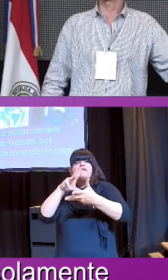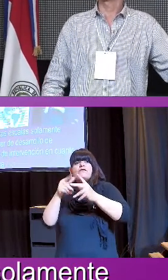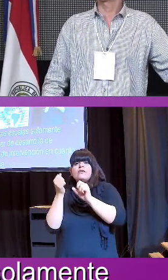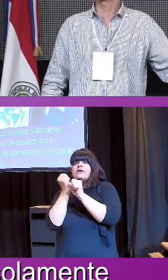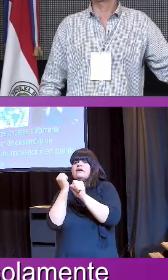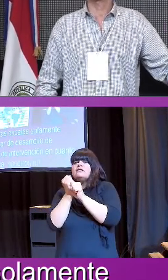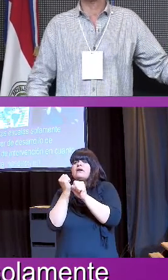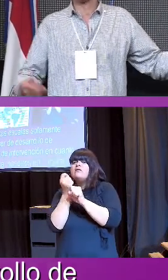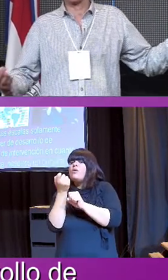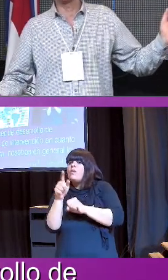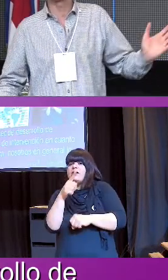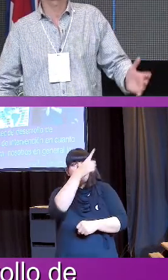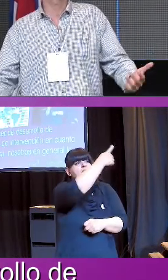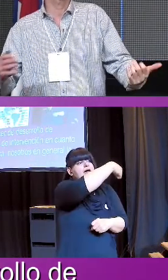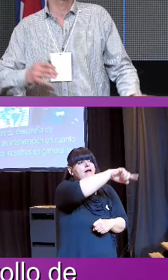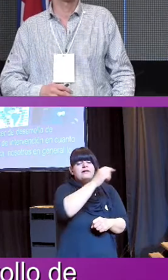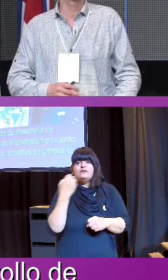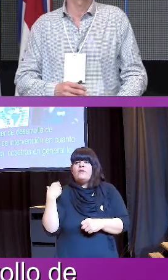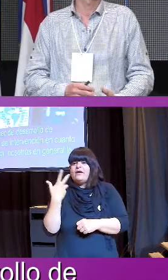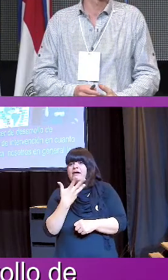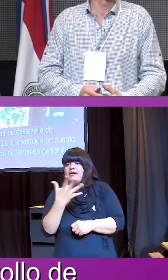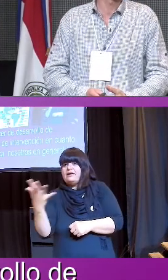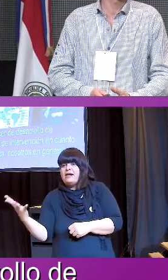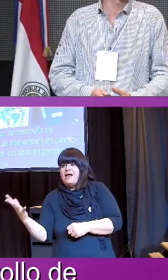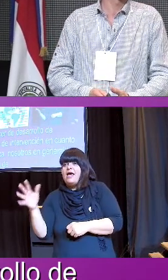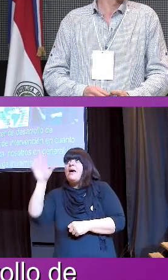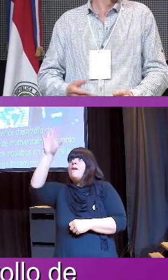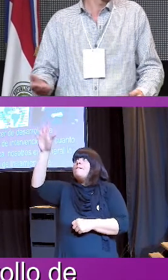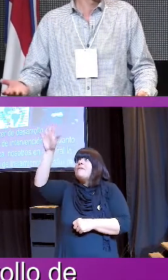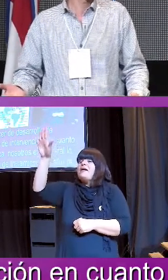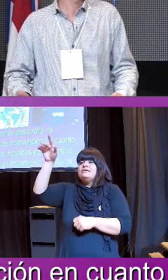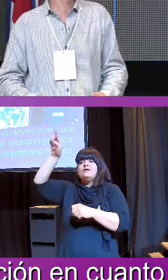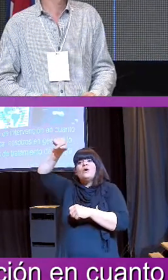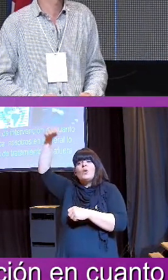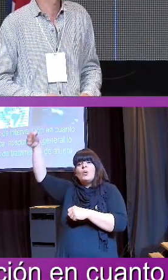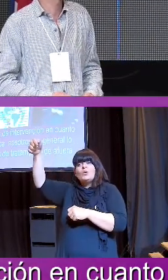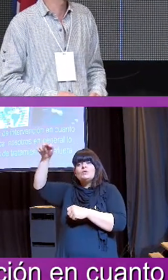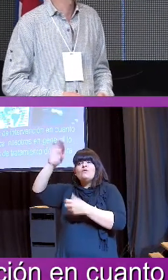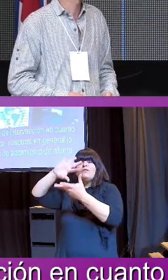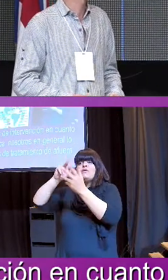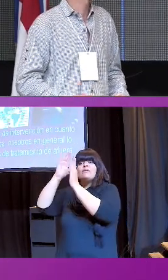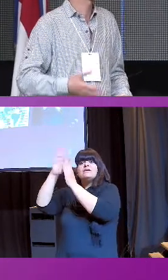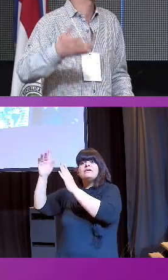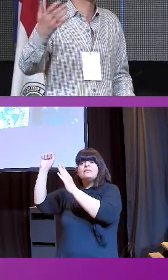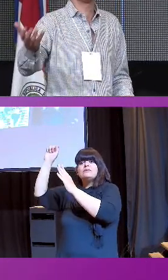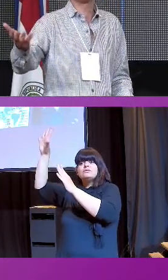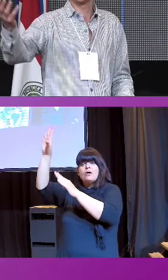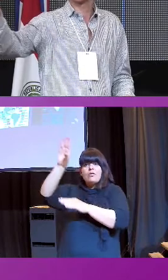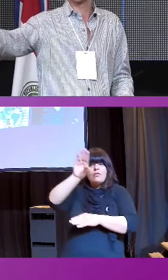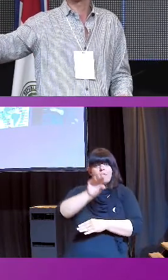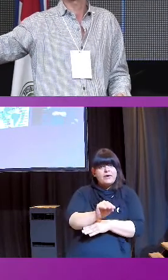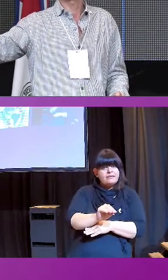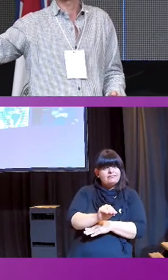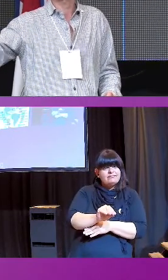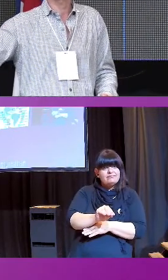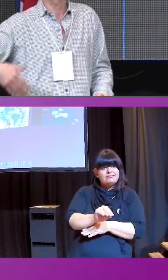Nosotros en general lo que hacemos es importar modelos de tratamiento de afuera, ¿sí? Como hacen la mayor parte del mundo. Aquellos que son estudiados y